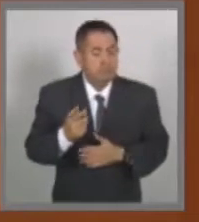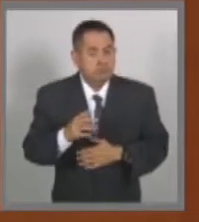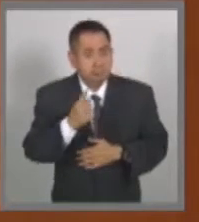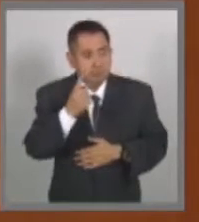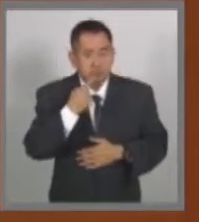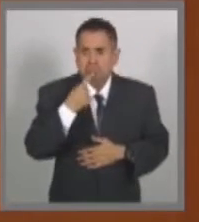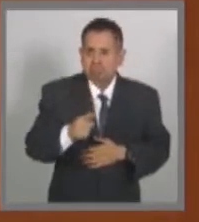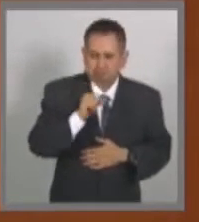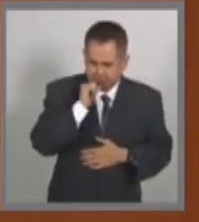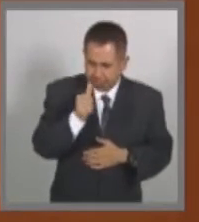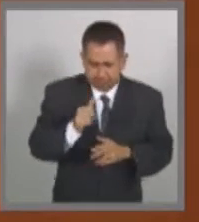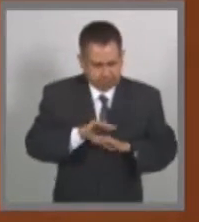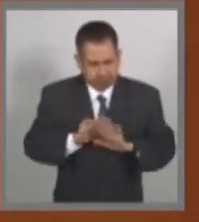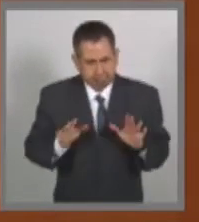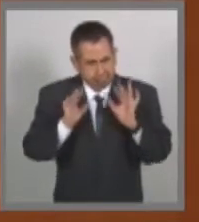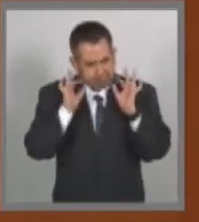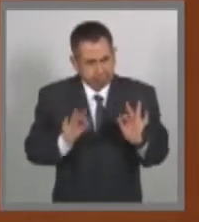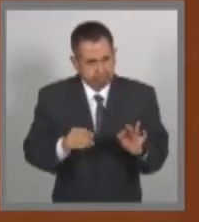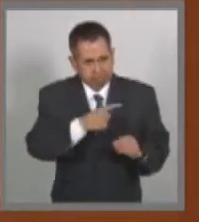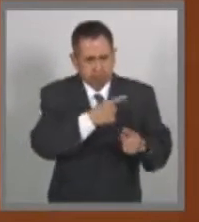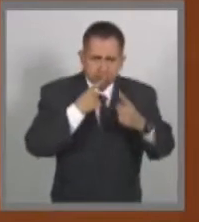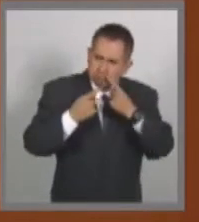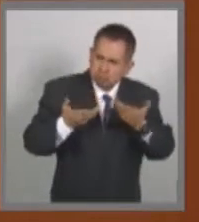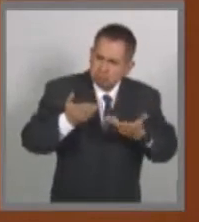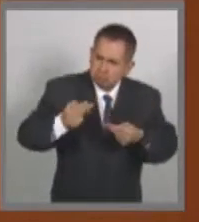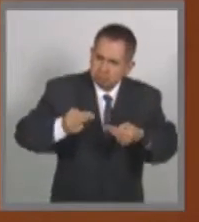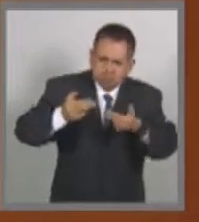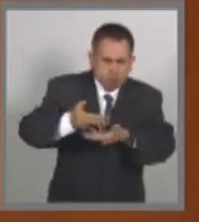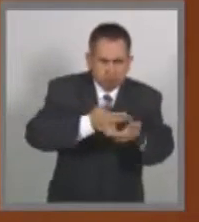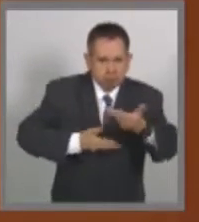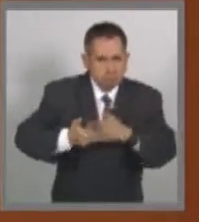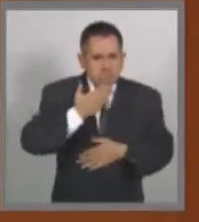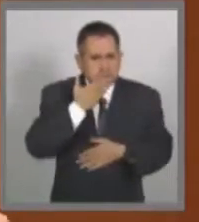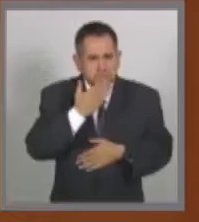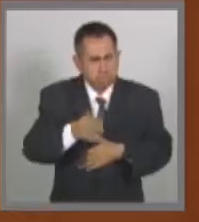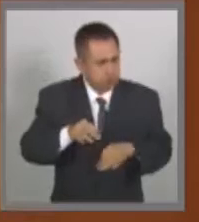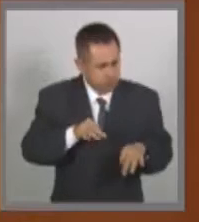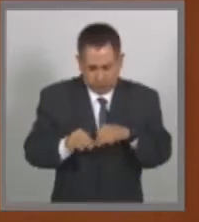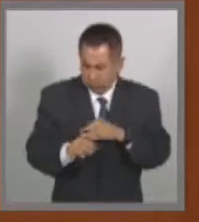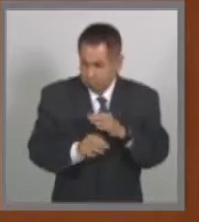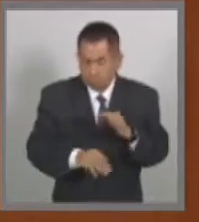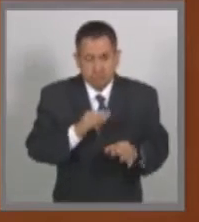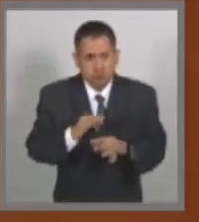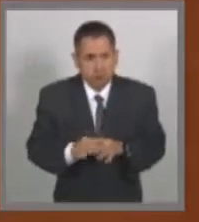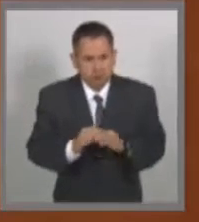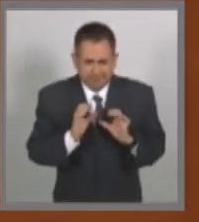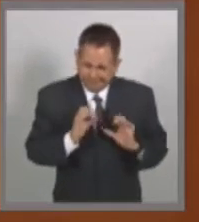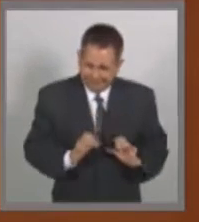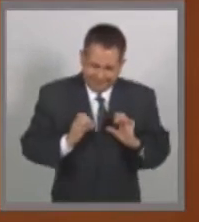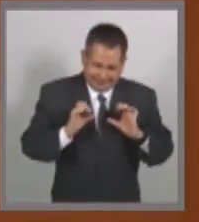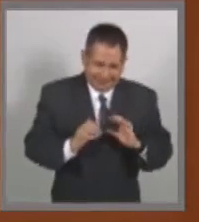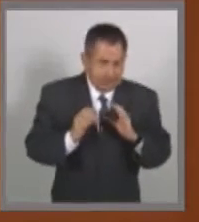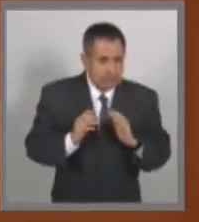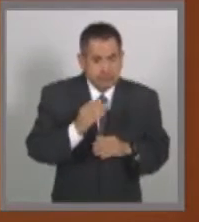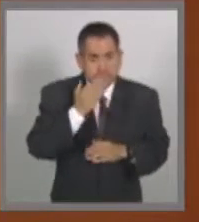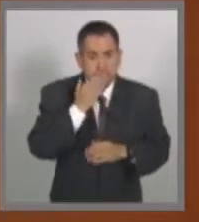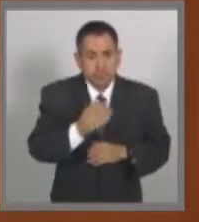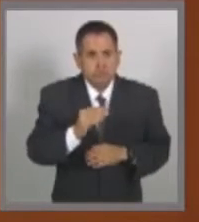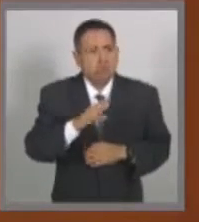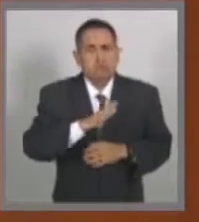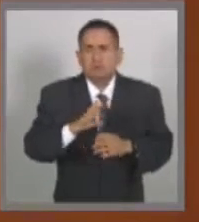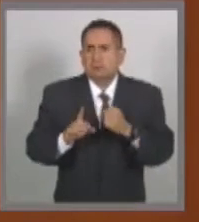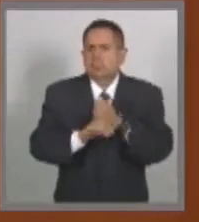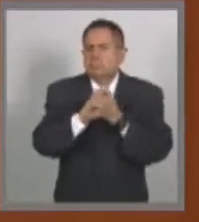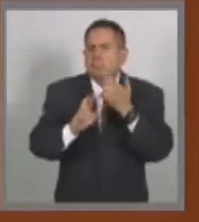queja acerca de las licitaciones. Han hecho un trabajo verdaderamente escrupuloso, no se han